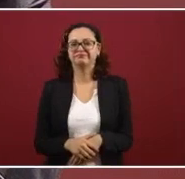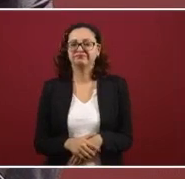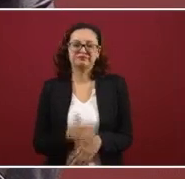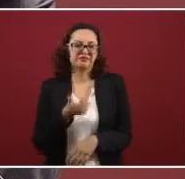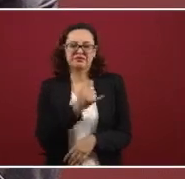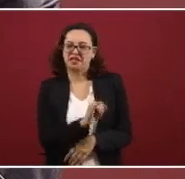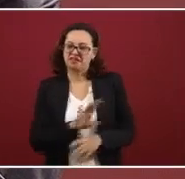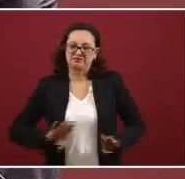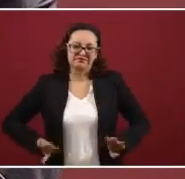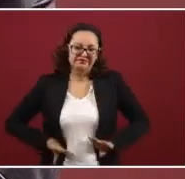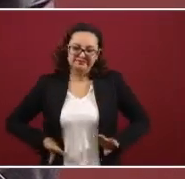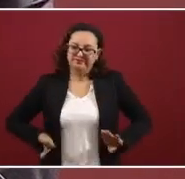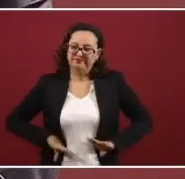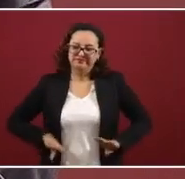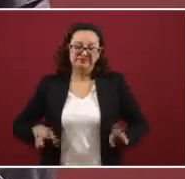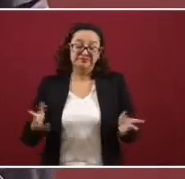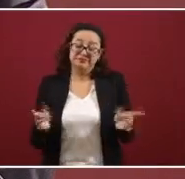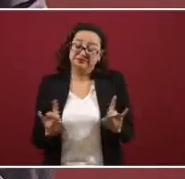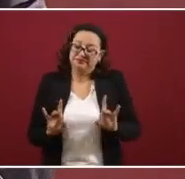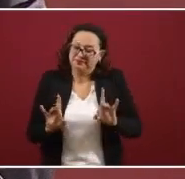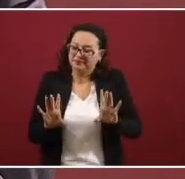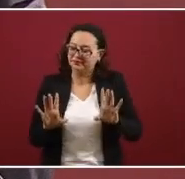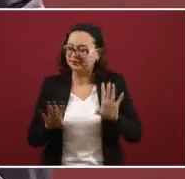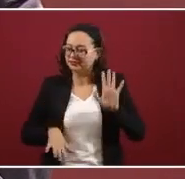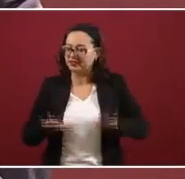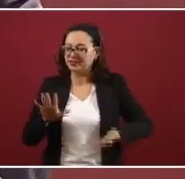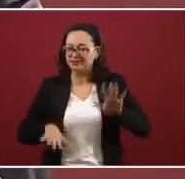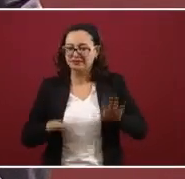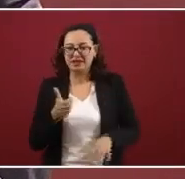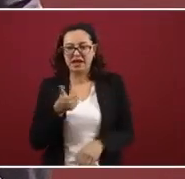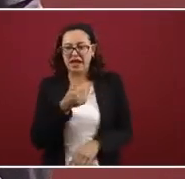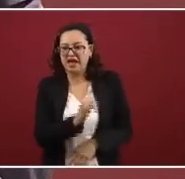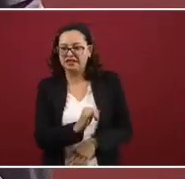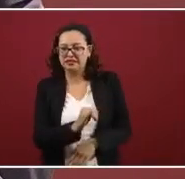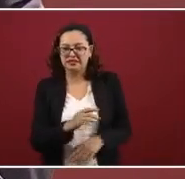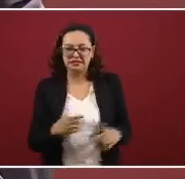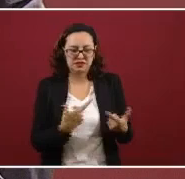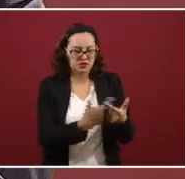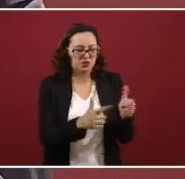suele suceder a veces, porque el conservadurismo,